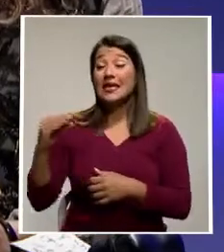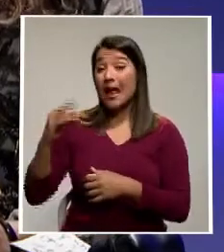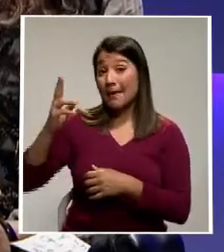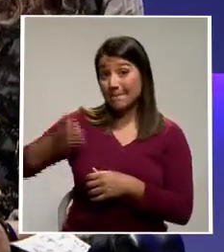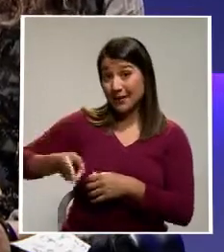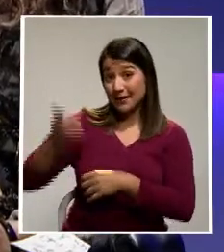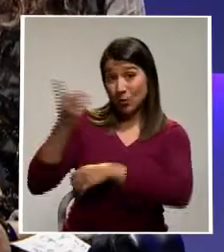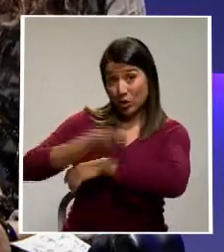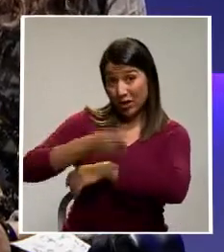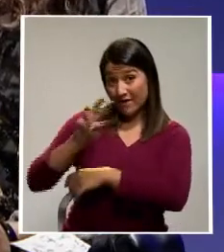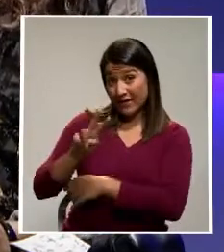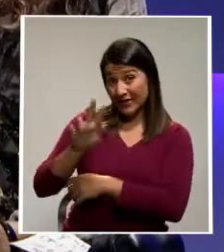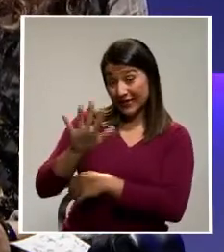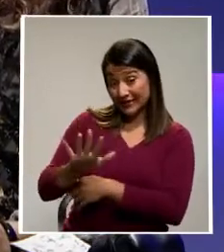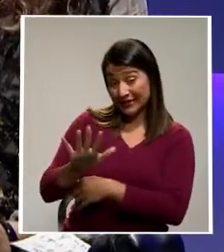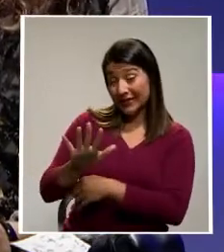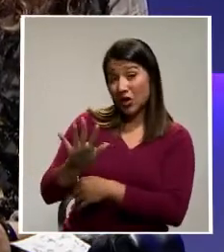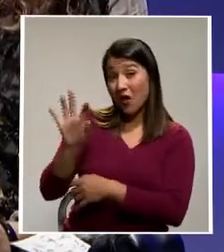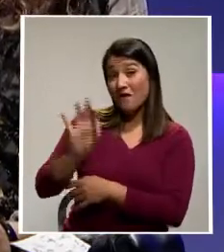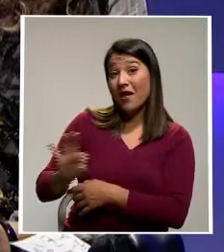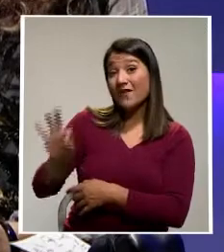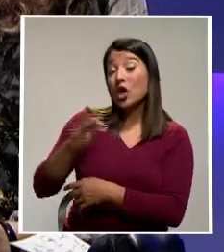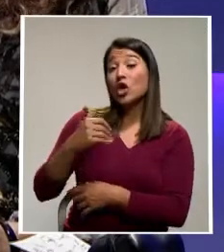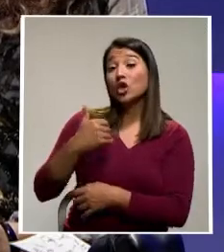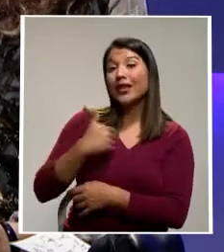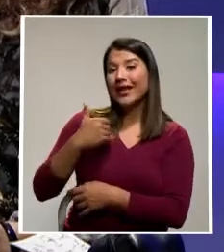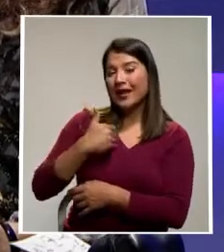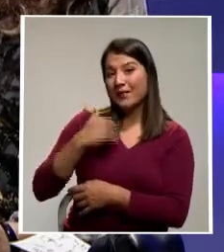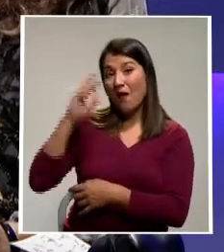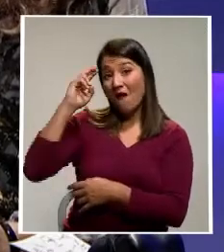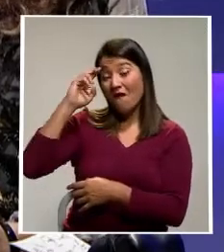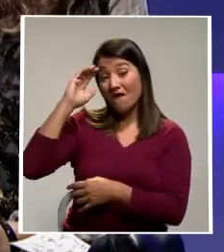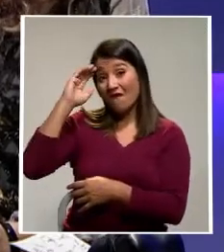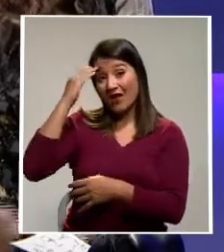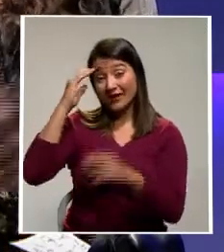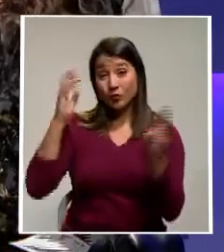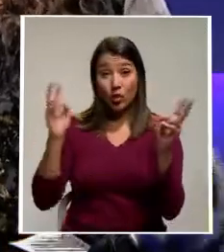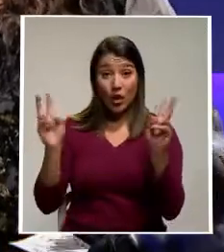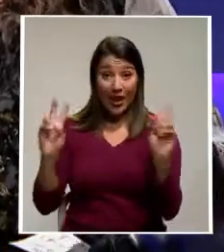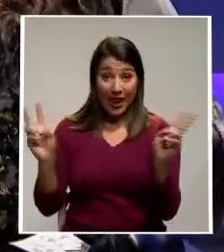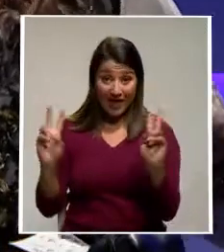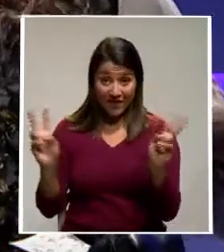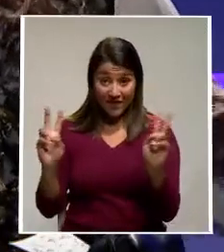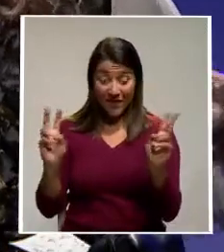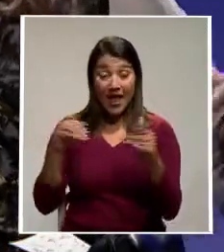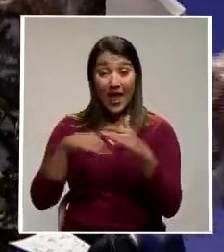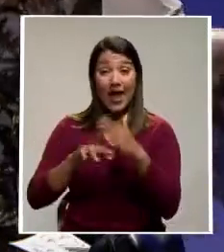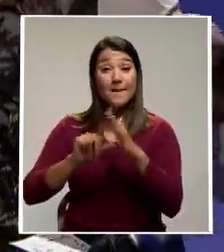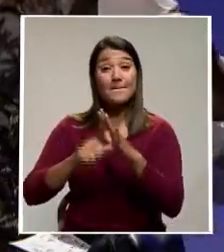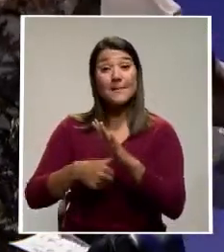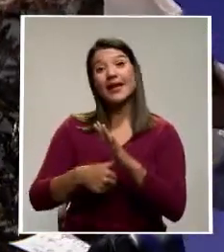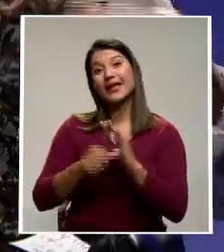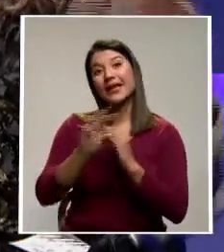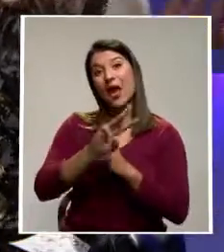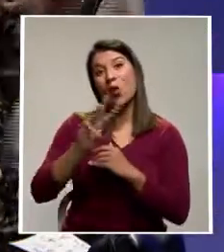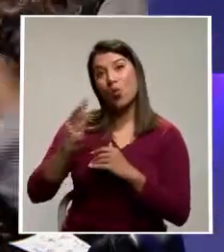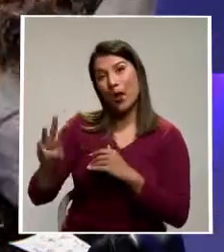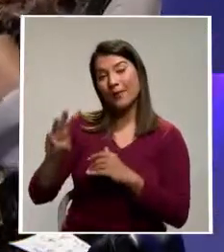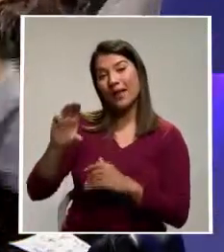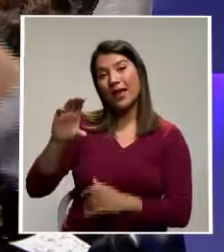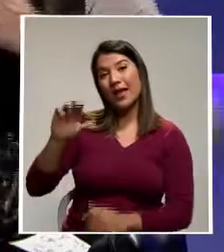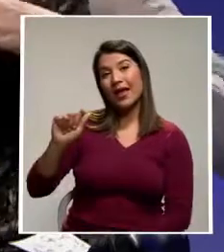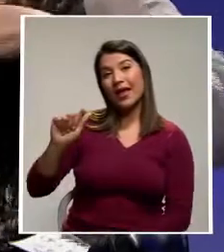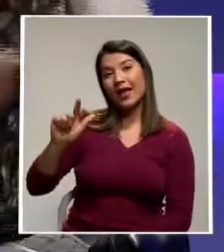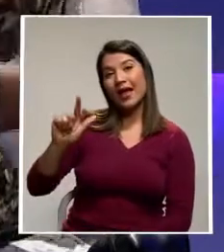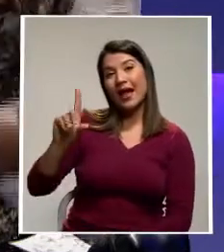el 25 también, tenemos un Facebook Live por la página del Museo Calderón Guardia. Va a haber un Facebook Live para la gente que se quedó